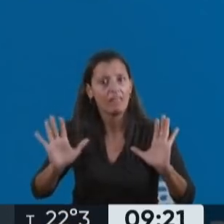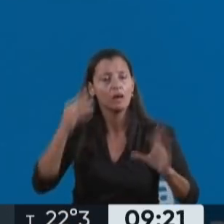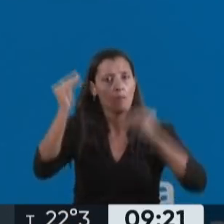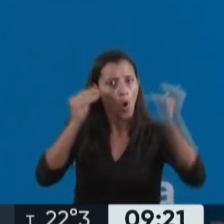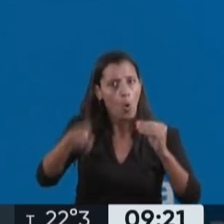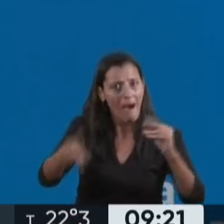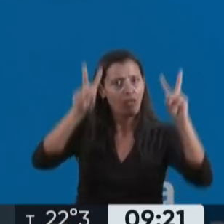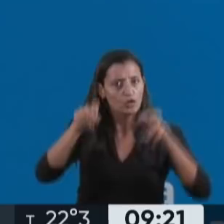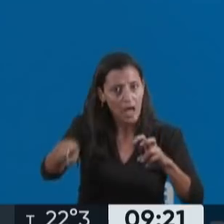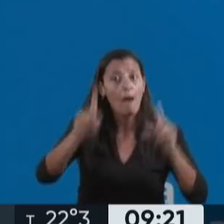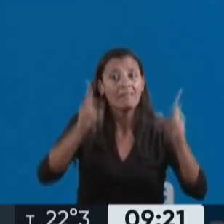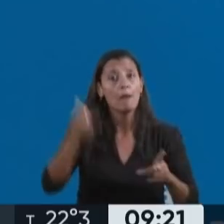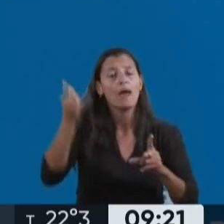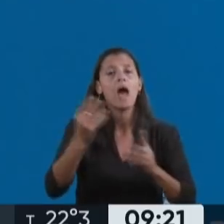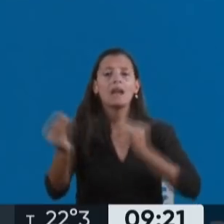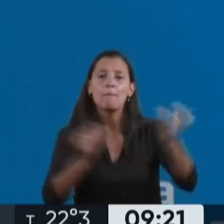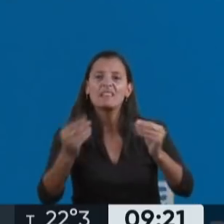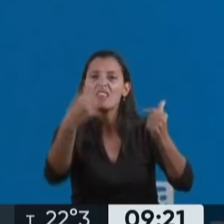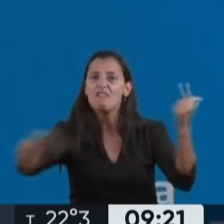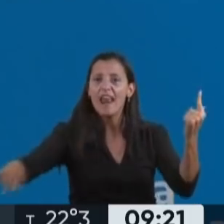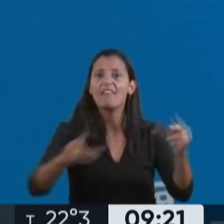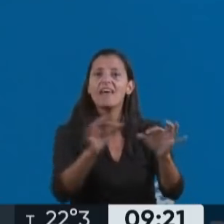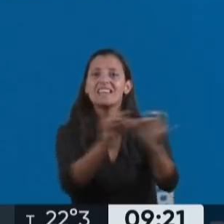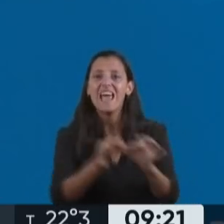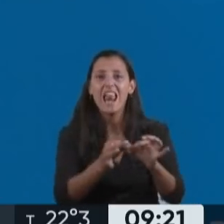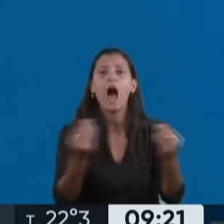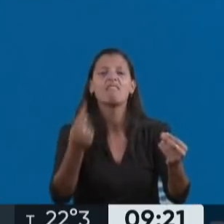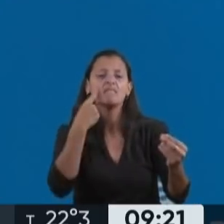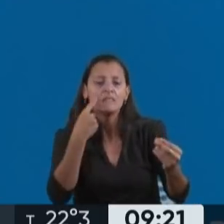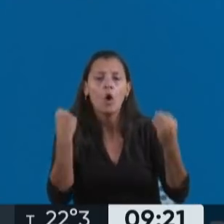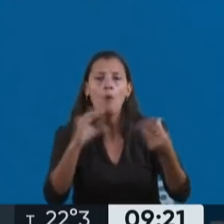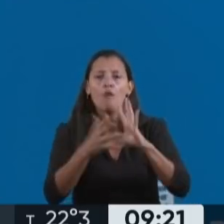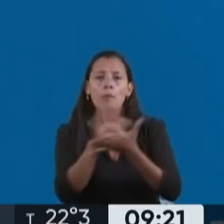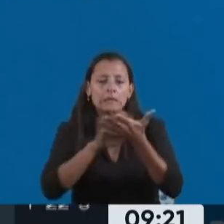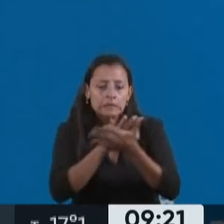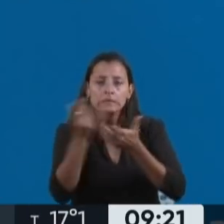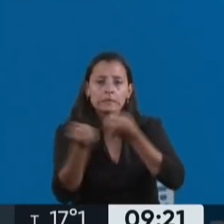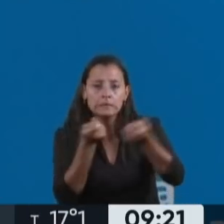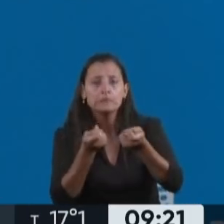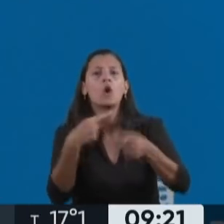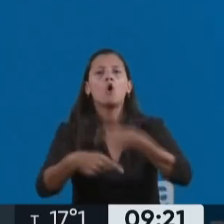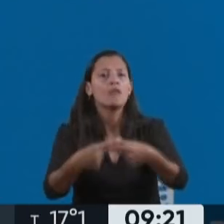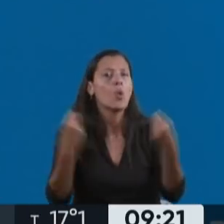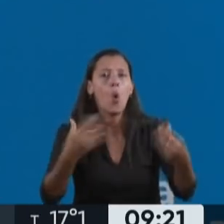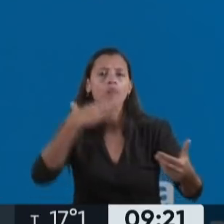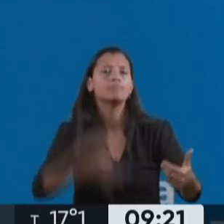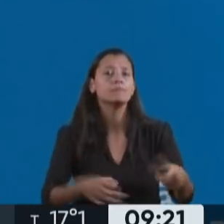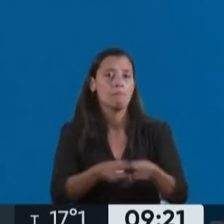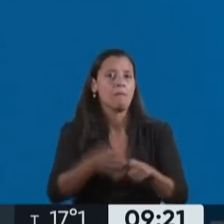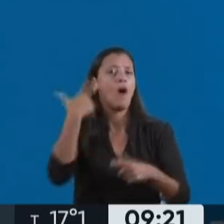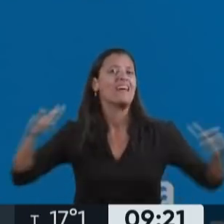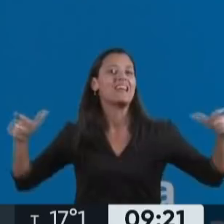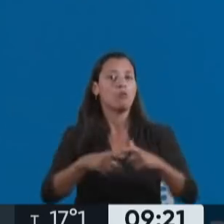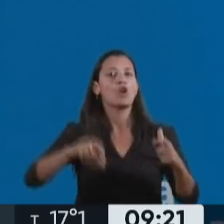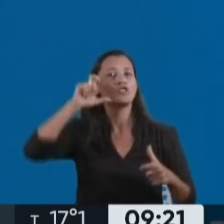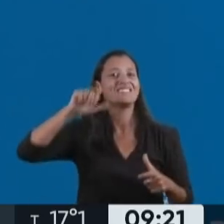también con representantes de las diferentes islas para ver en el terreno como se comprometió en la reunión de la CELAC, y como